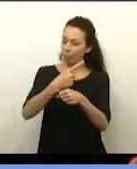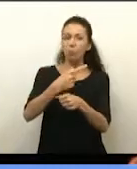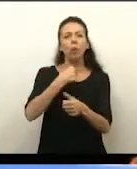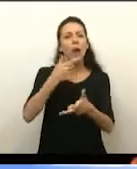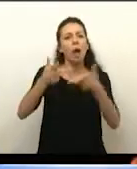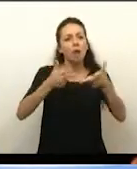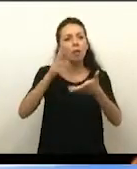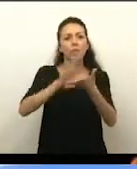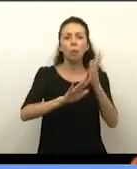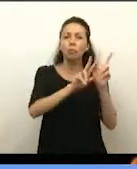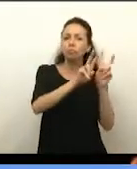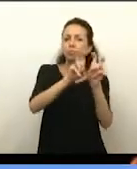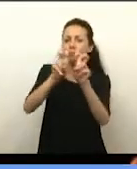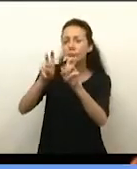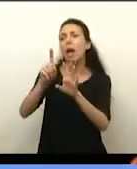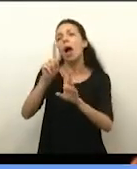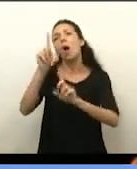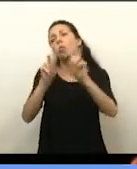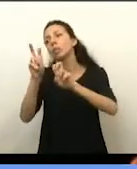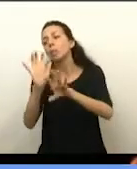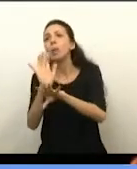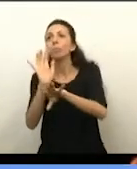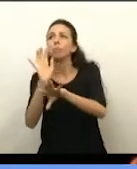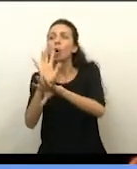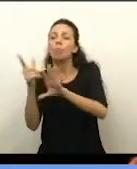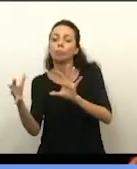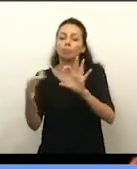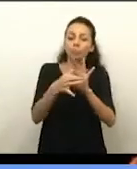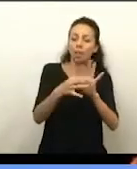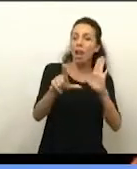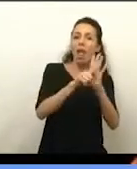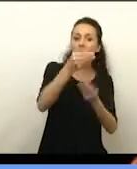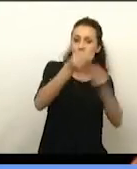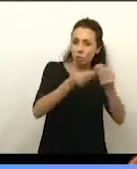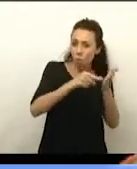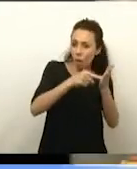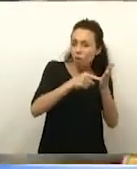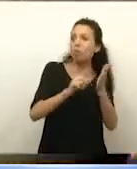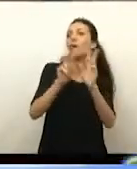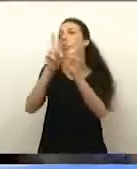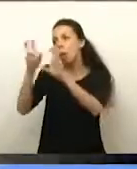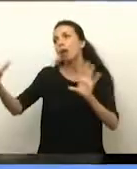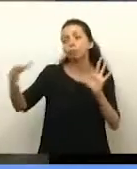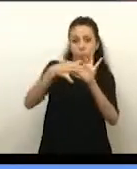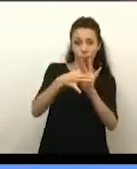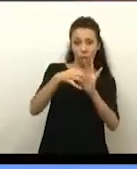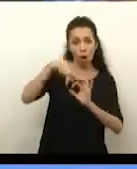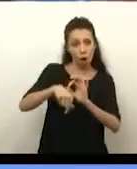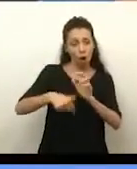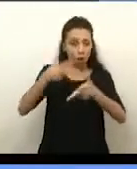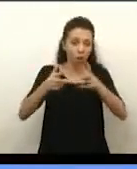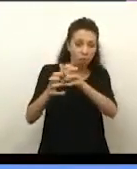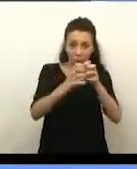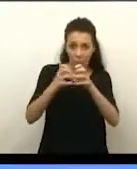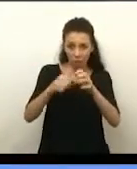si se quiere accesorios y satélites en la ley de presupuesto que estamos debatiendo hoy